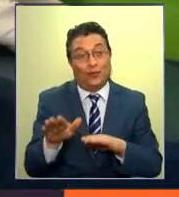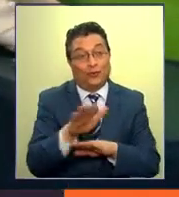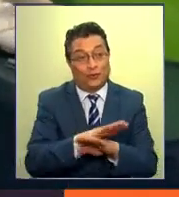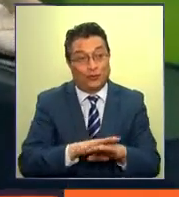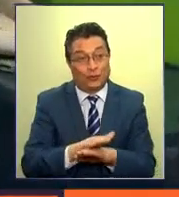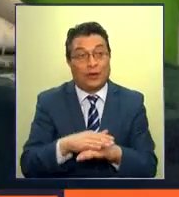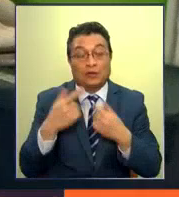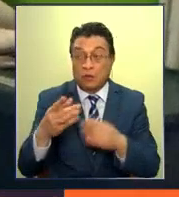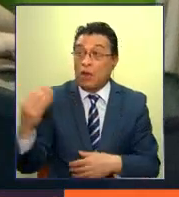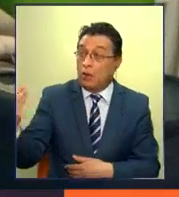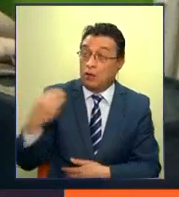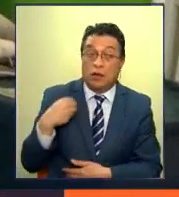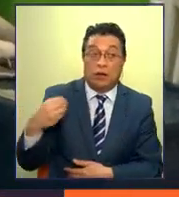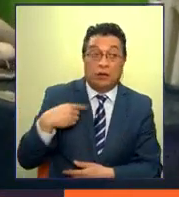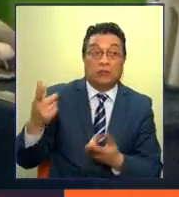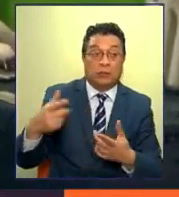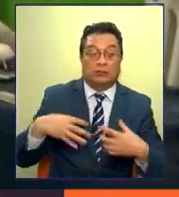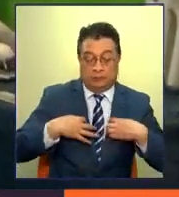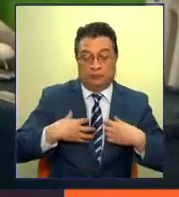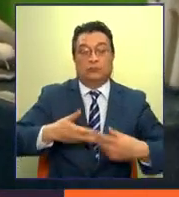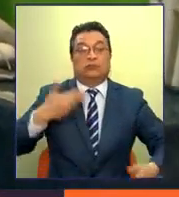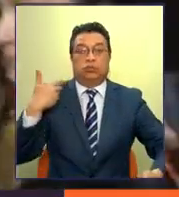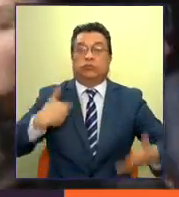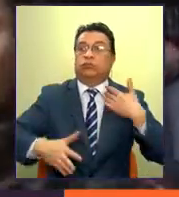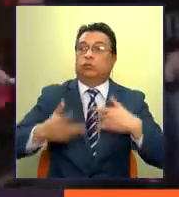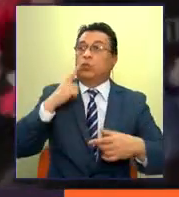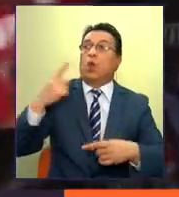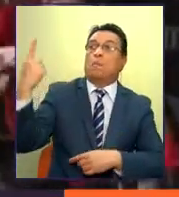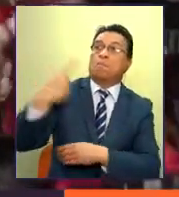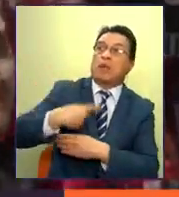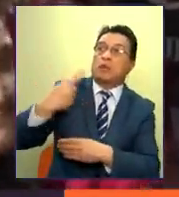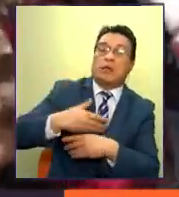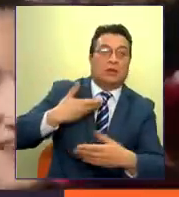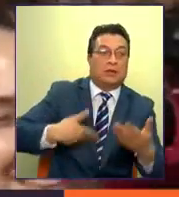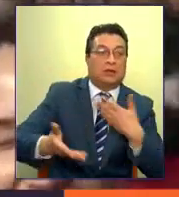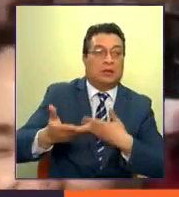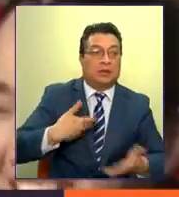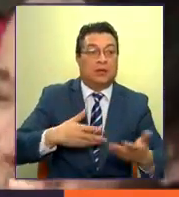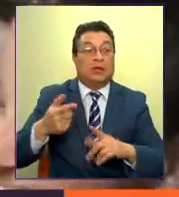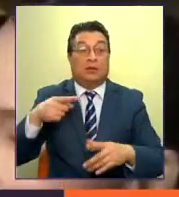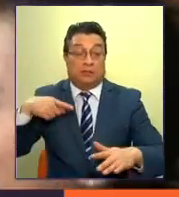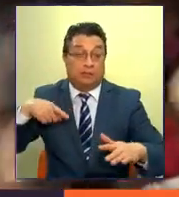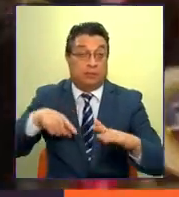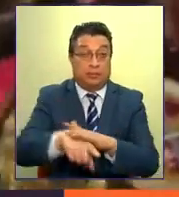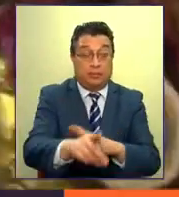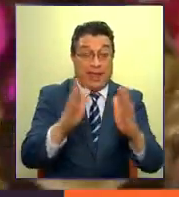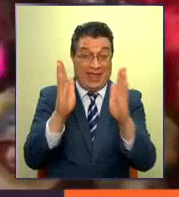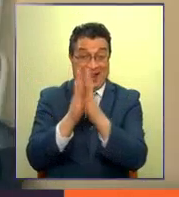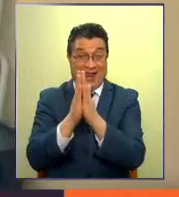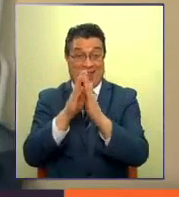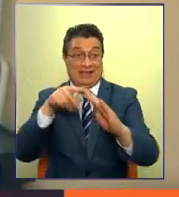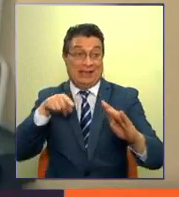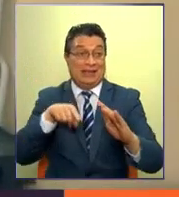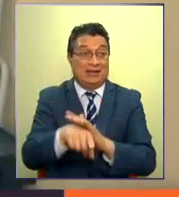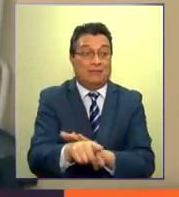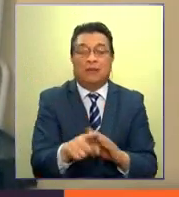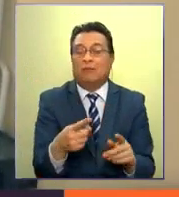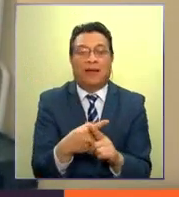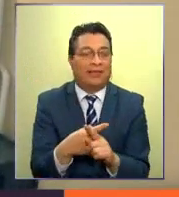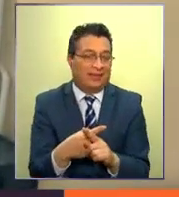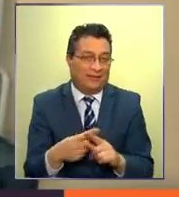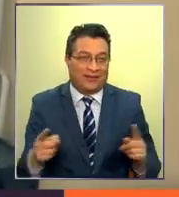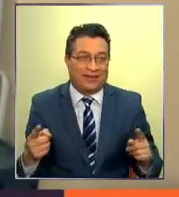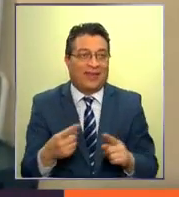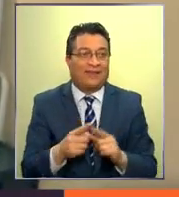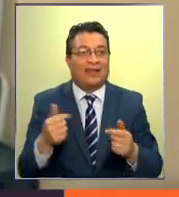caporal nos va indicando, uno va sacando el traje que uno estime conveniente. Cuando uno hace la entrada a la iglesia, es completamente diferente a